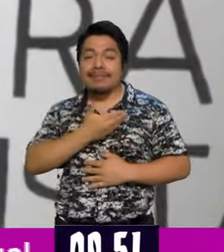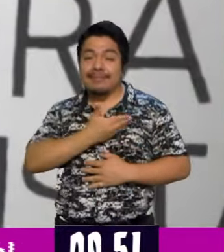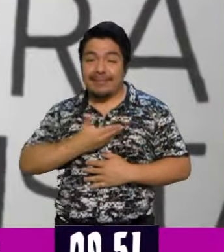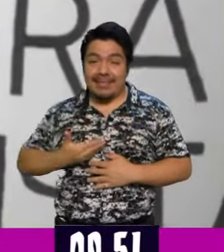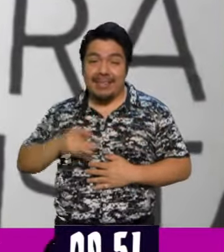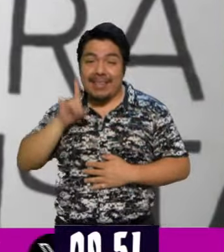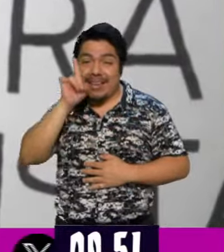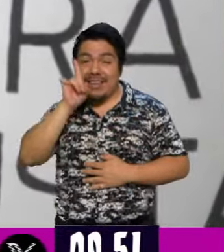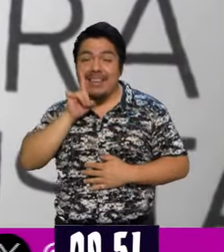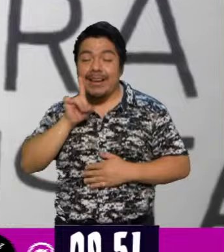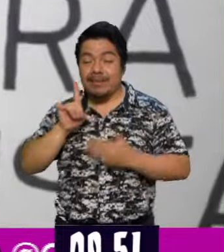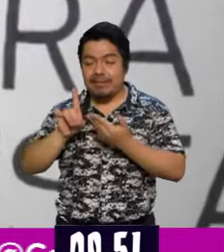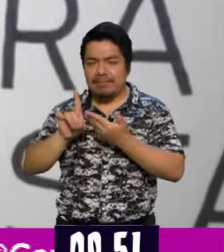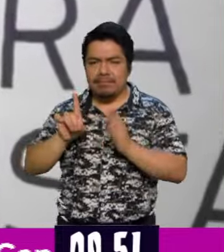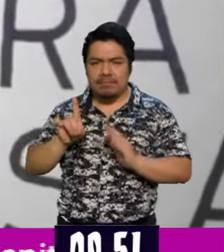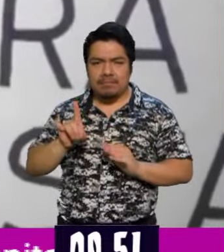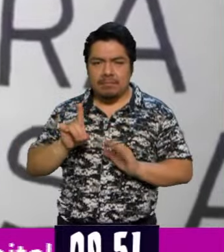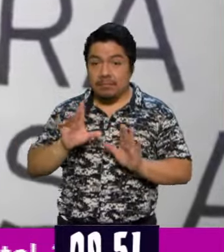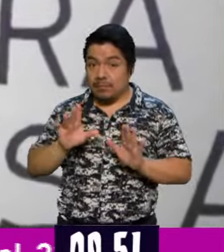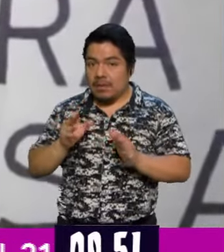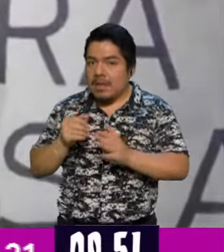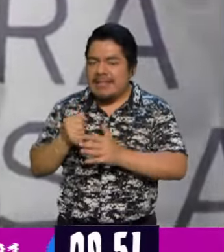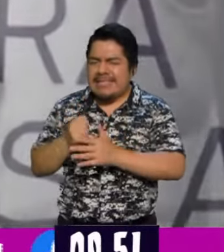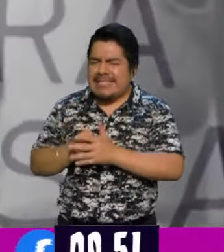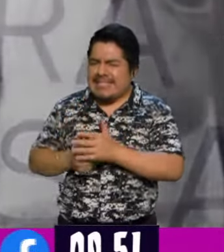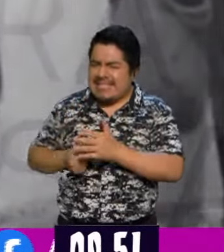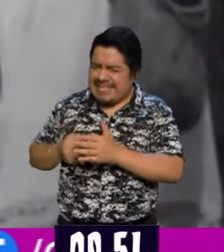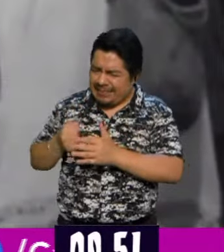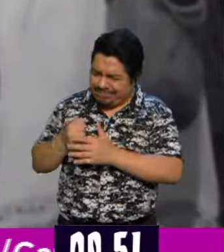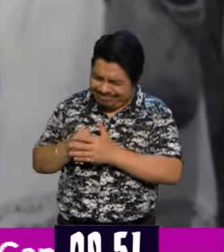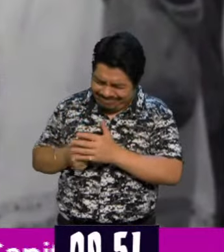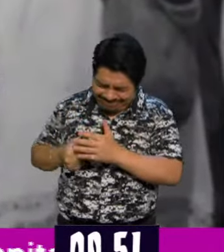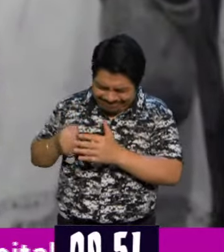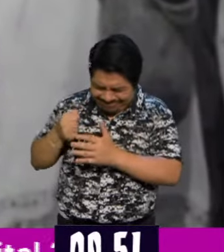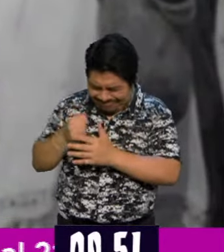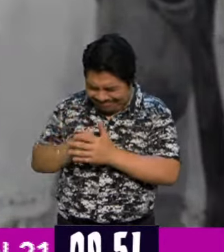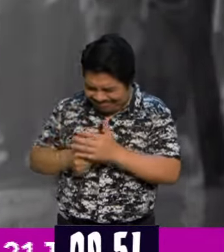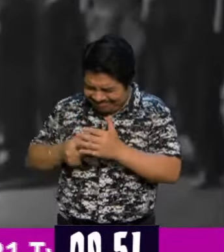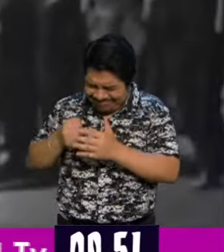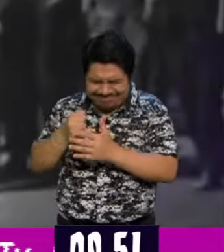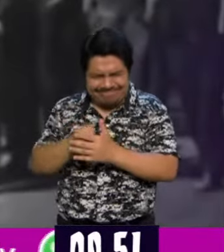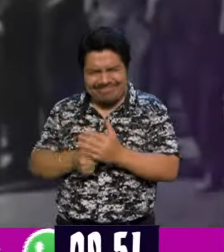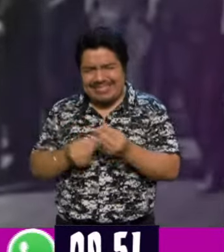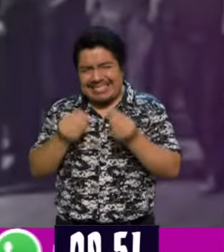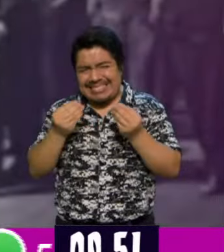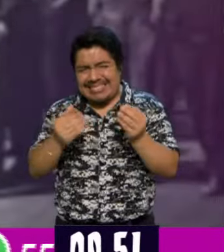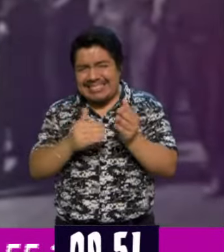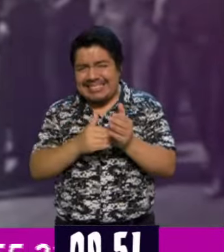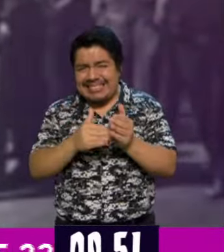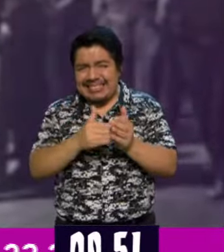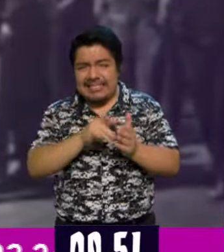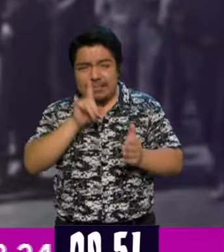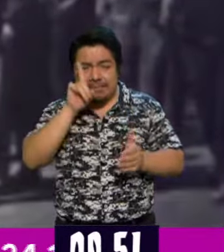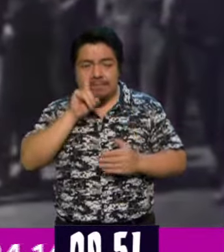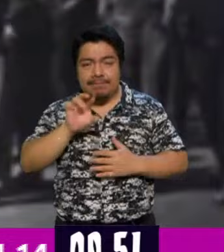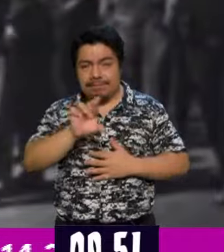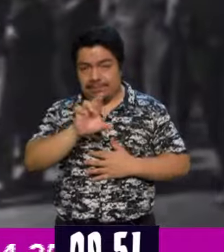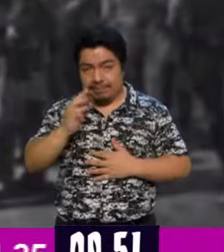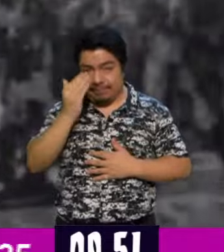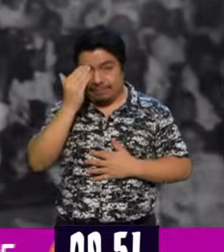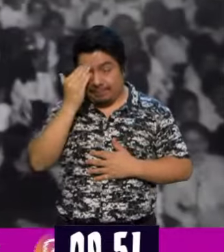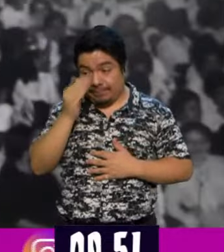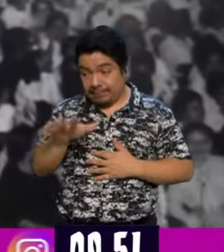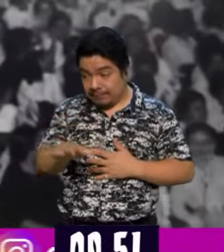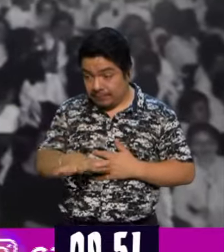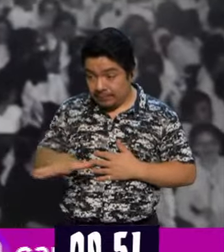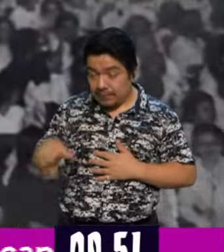detalle, pero es el resultado de una lucha que han librado millones de mujeres por el reconocimiento y plenitud de sus